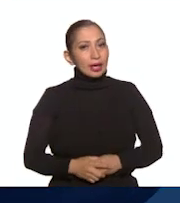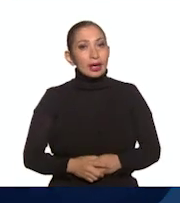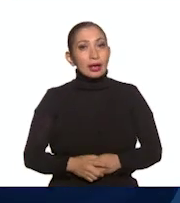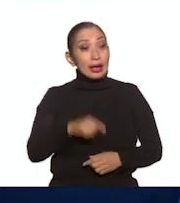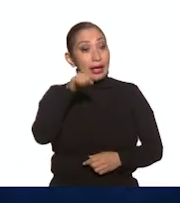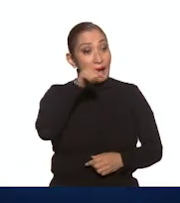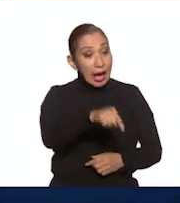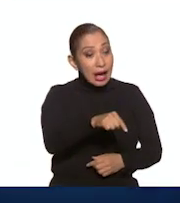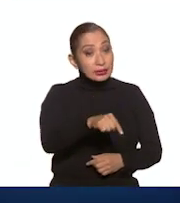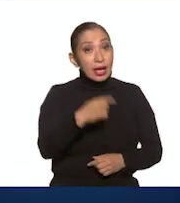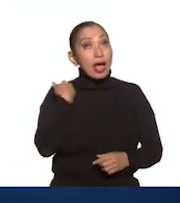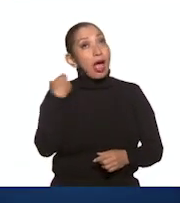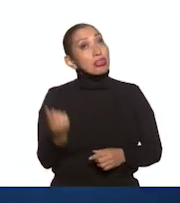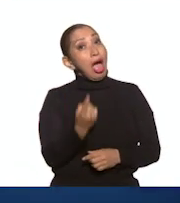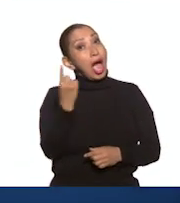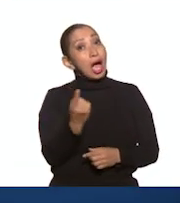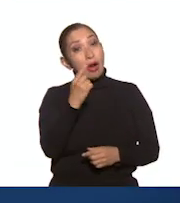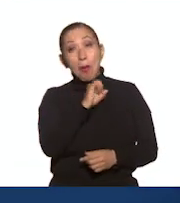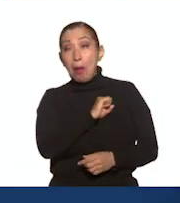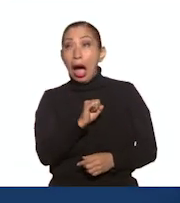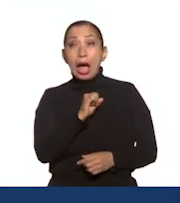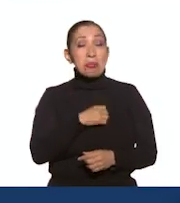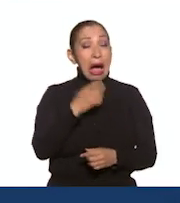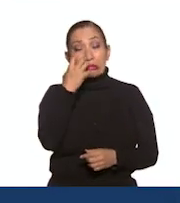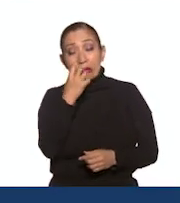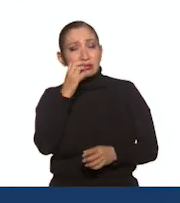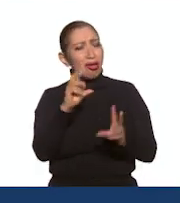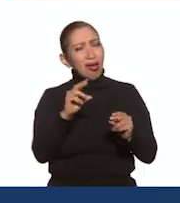mal que dure 100 años. No, pero es que...